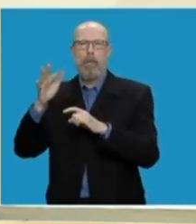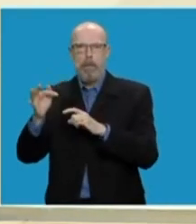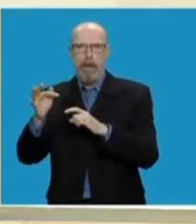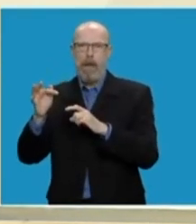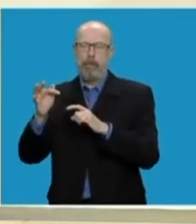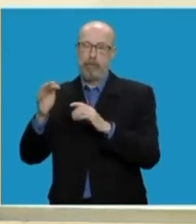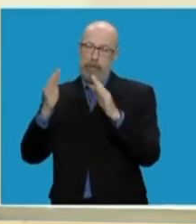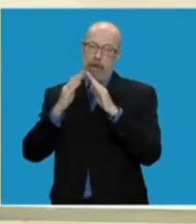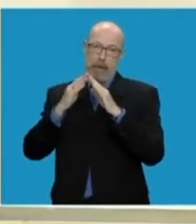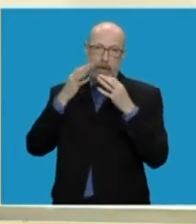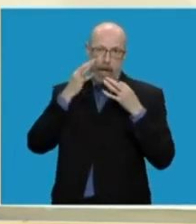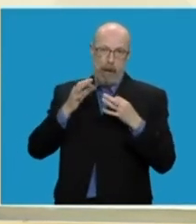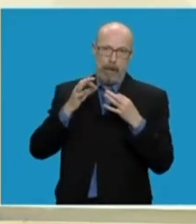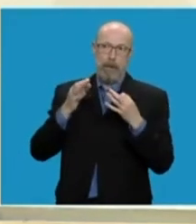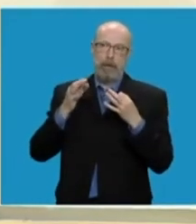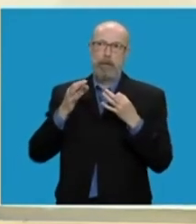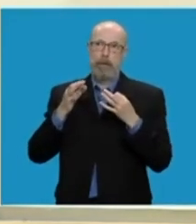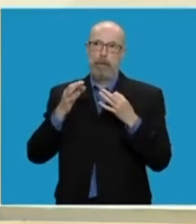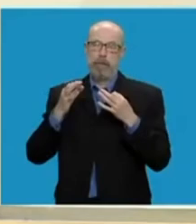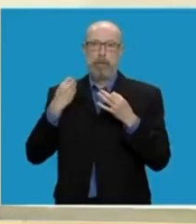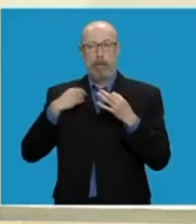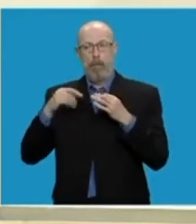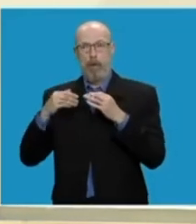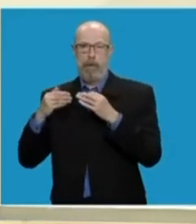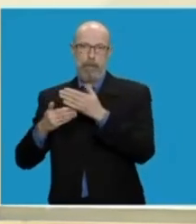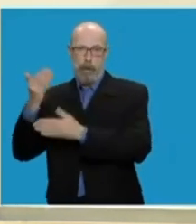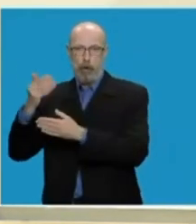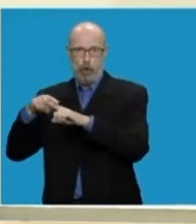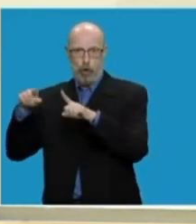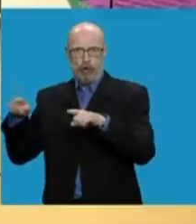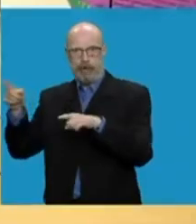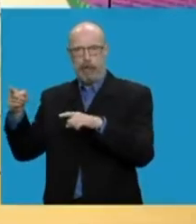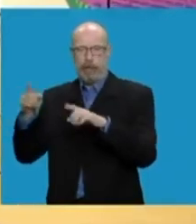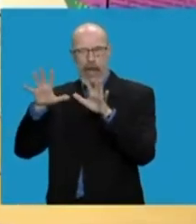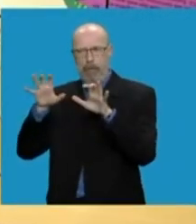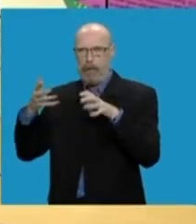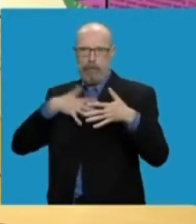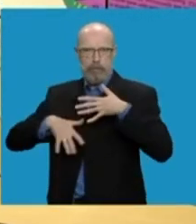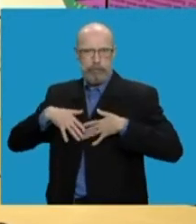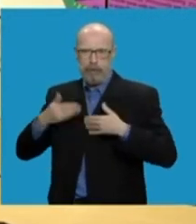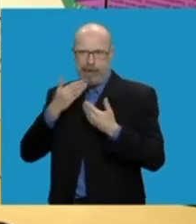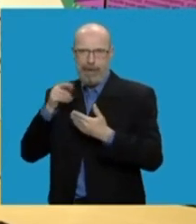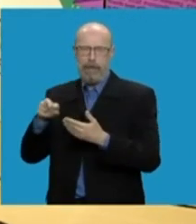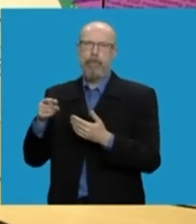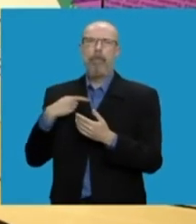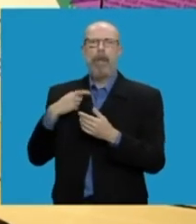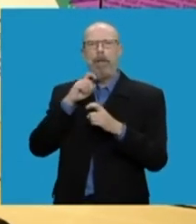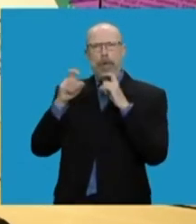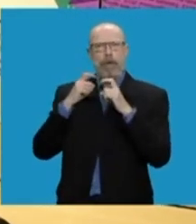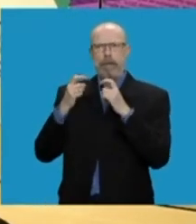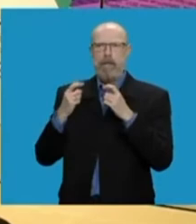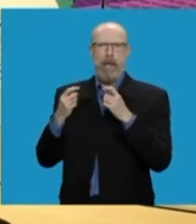casa física en el propio norte de Castilla. Un periodismo precoz, como muy bien ha explicado él,